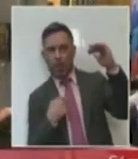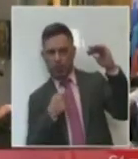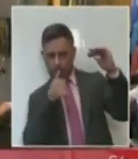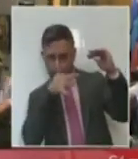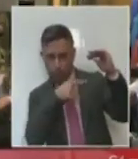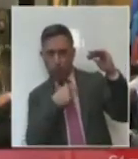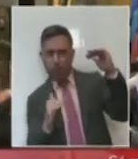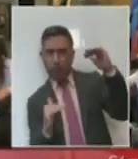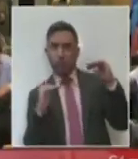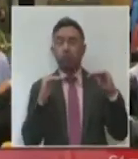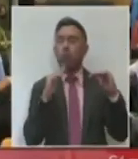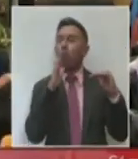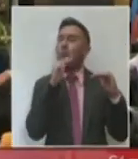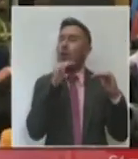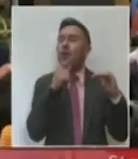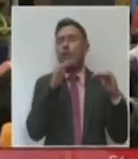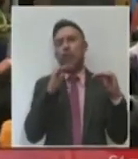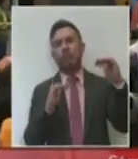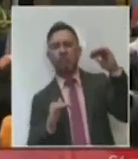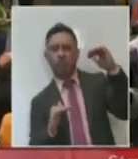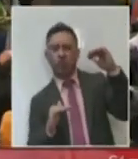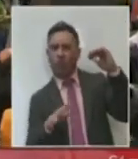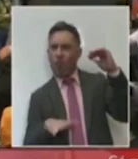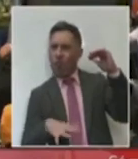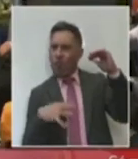transparencia y no hay justicia.